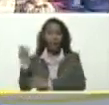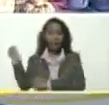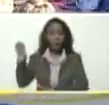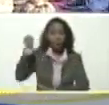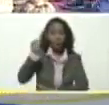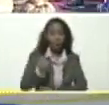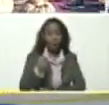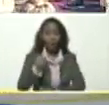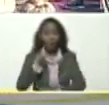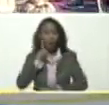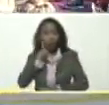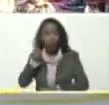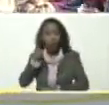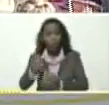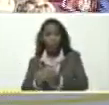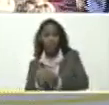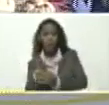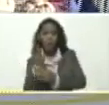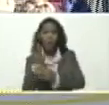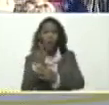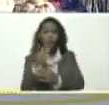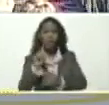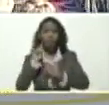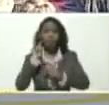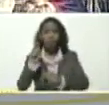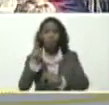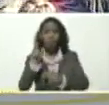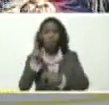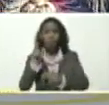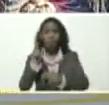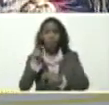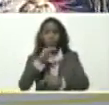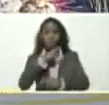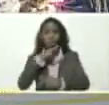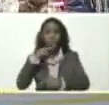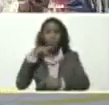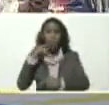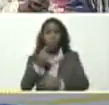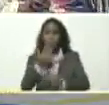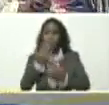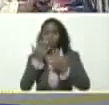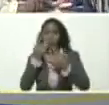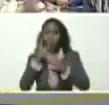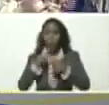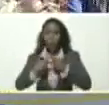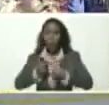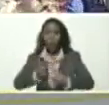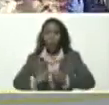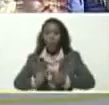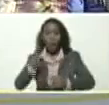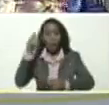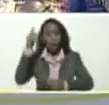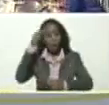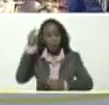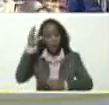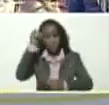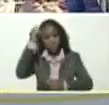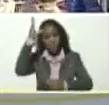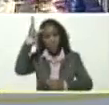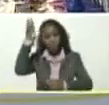sus flores, sus sabores, trajo sus conocimientos,